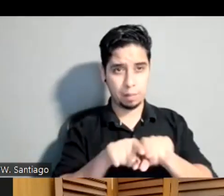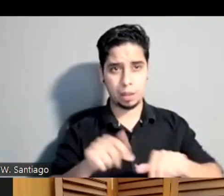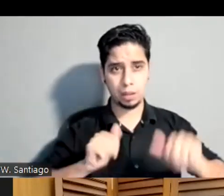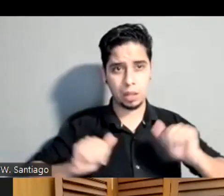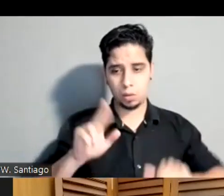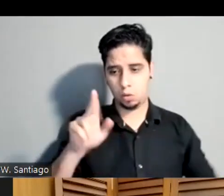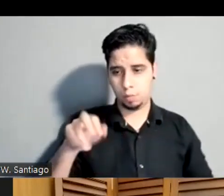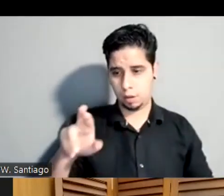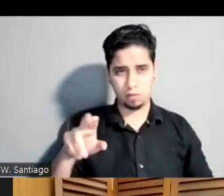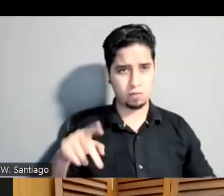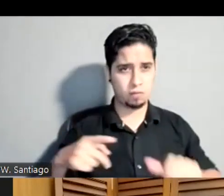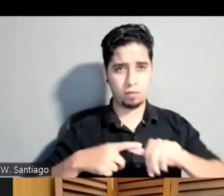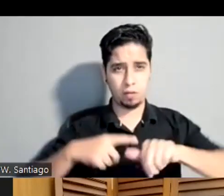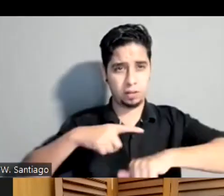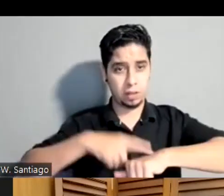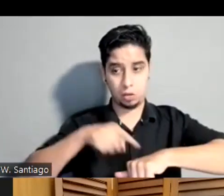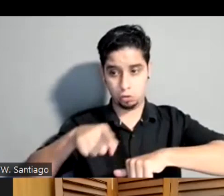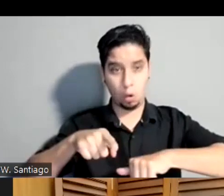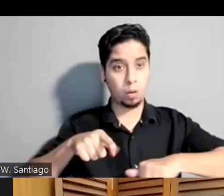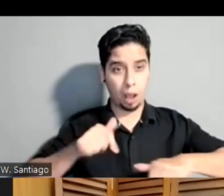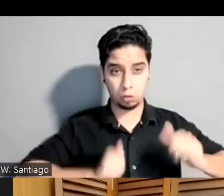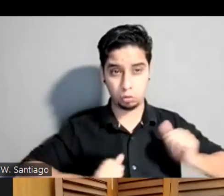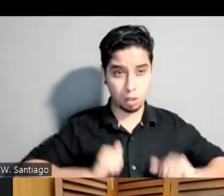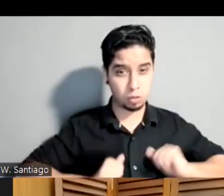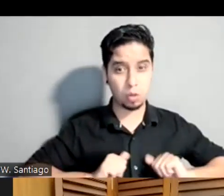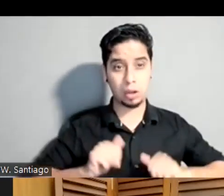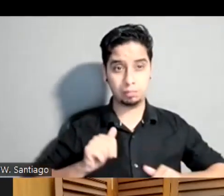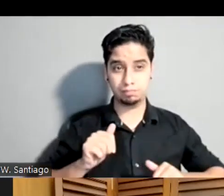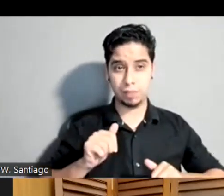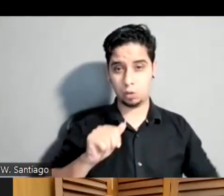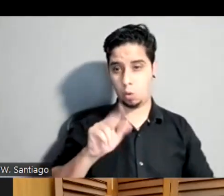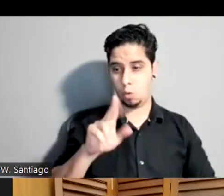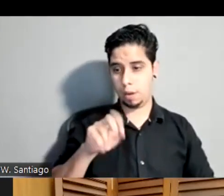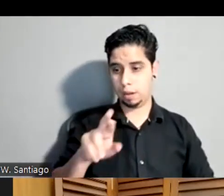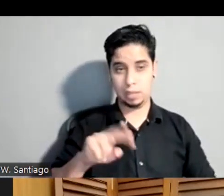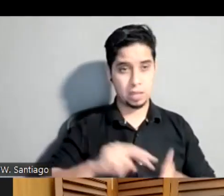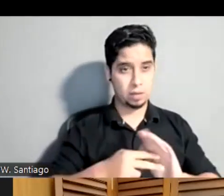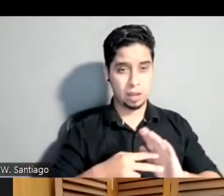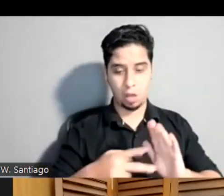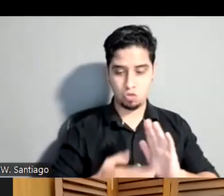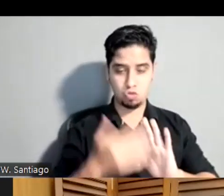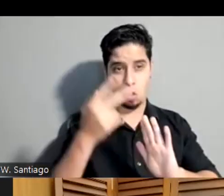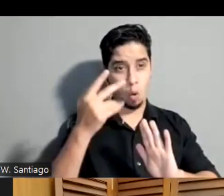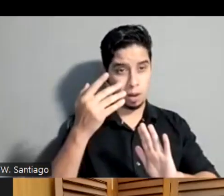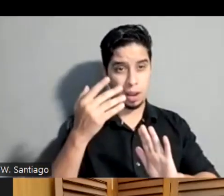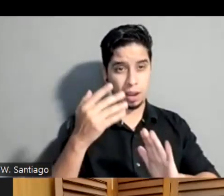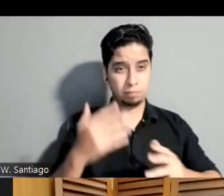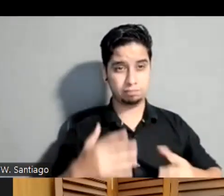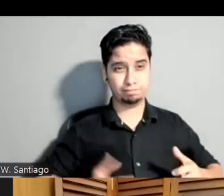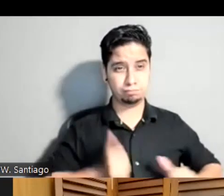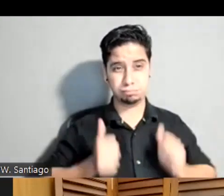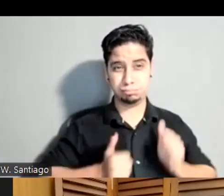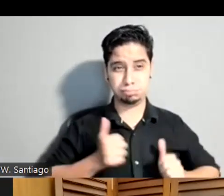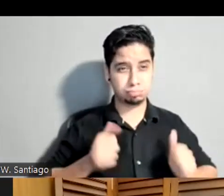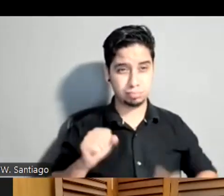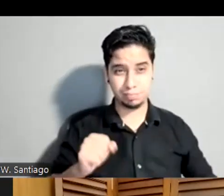mi primera vez en el teatro de la UPR. Así que era doble emoción. Ay, sí,